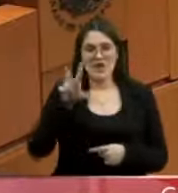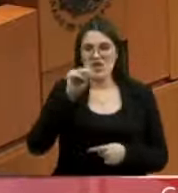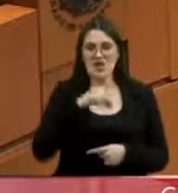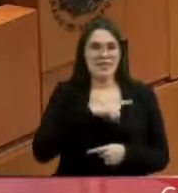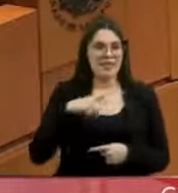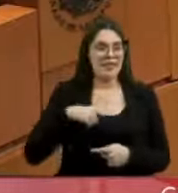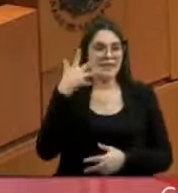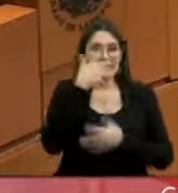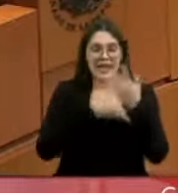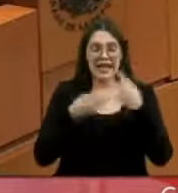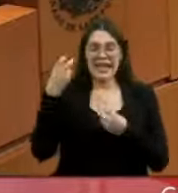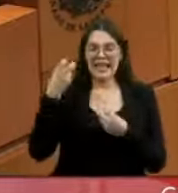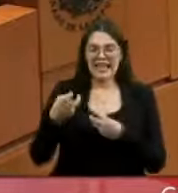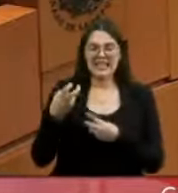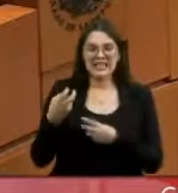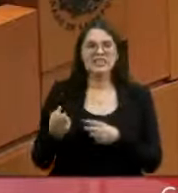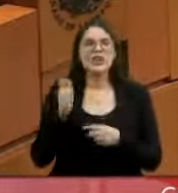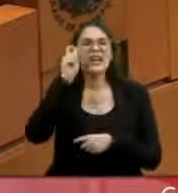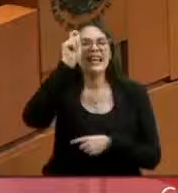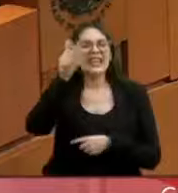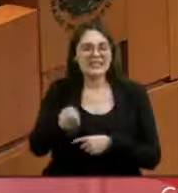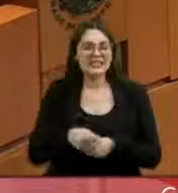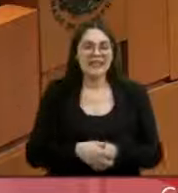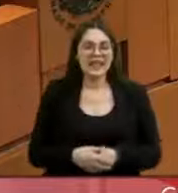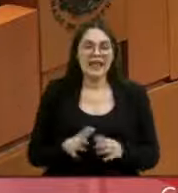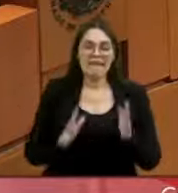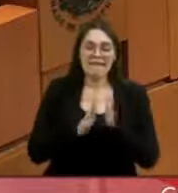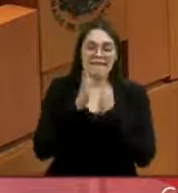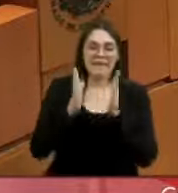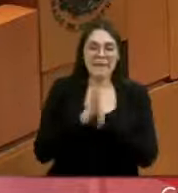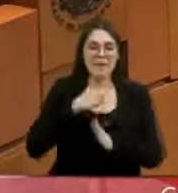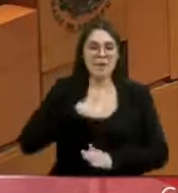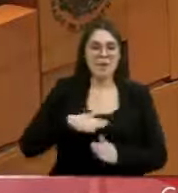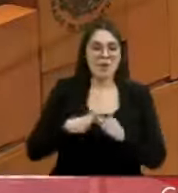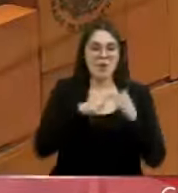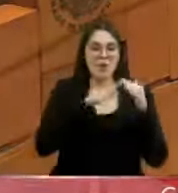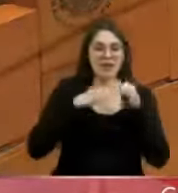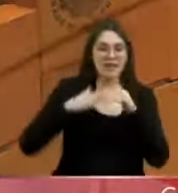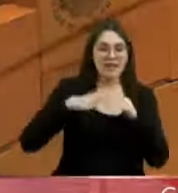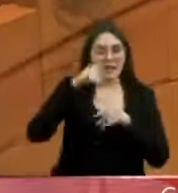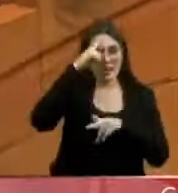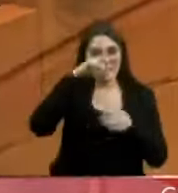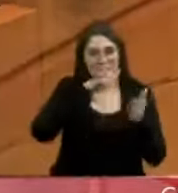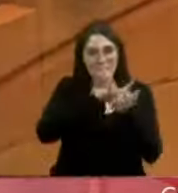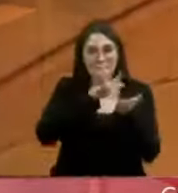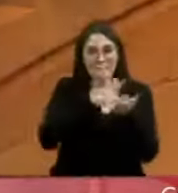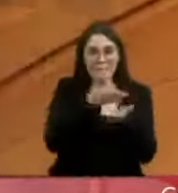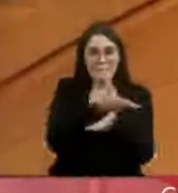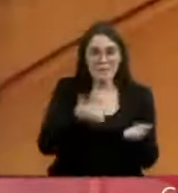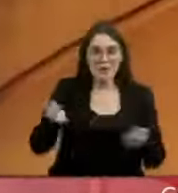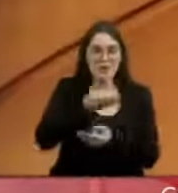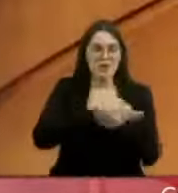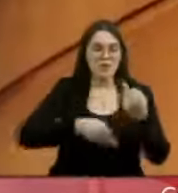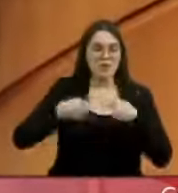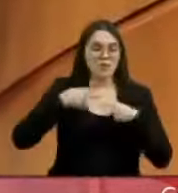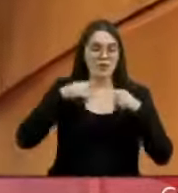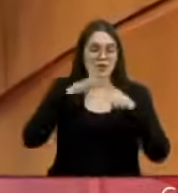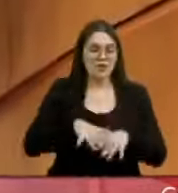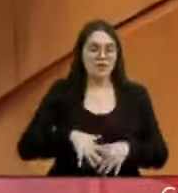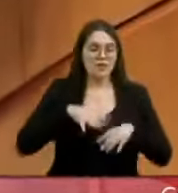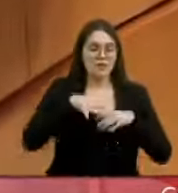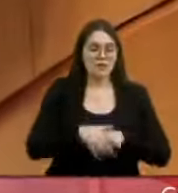llama democracia, se llama el poder del pueblo para el pueblo y por el pueblo. Hoy